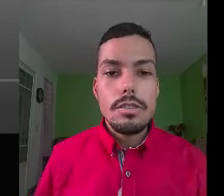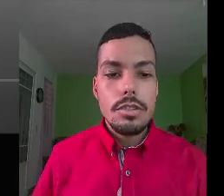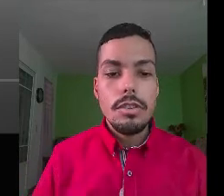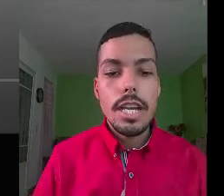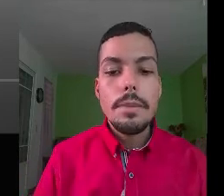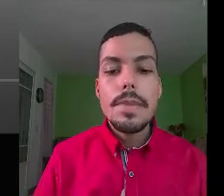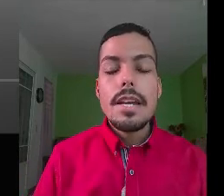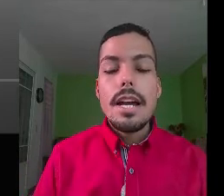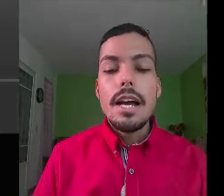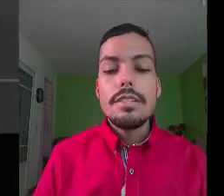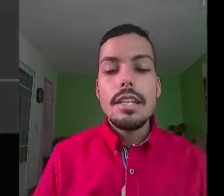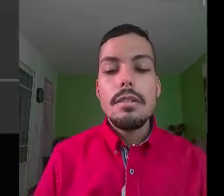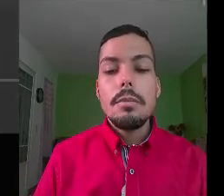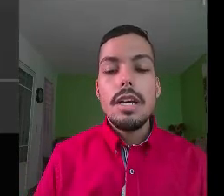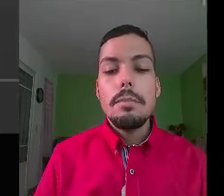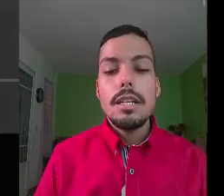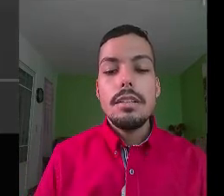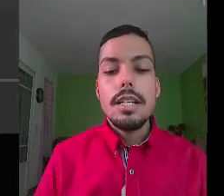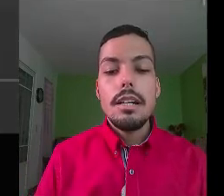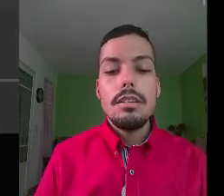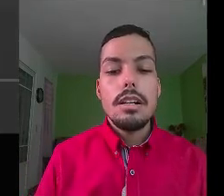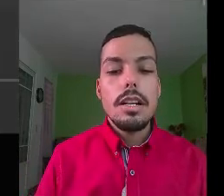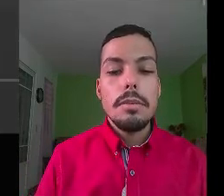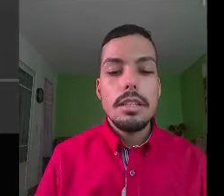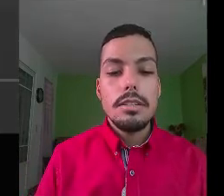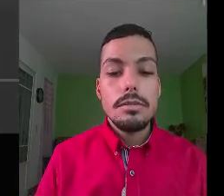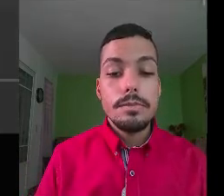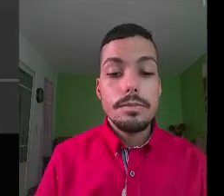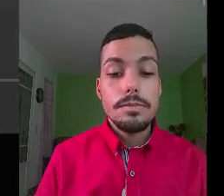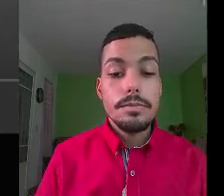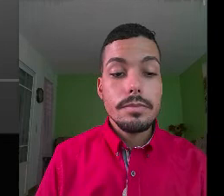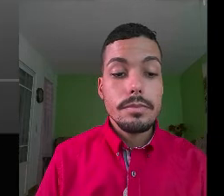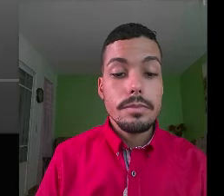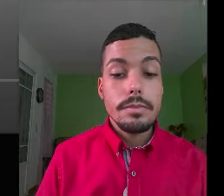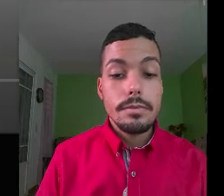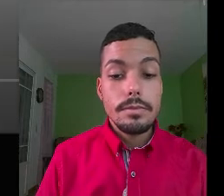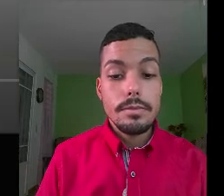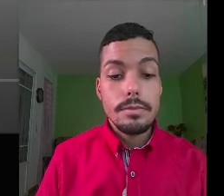amiguito Ox, ¿ok? Así que vamos a practicarlo rapidito.